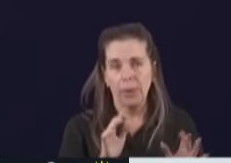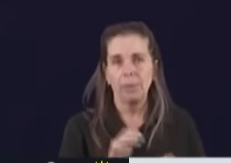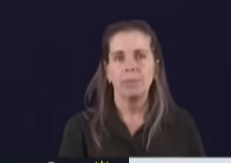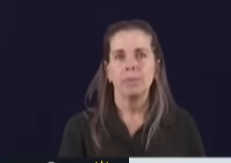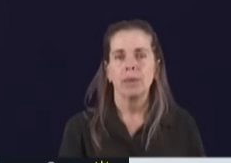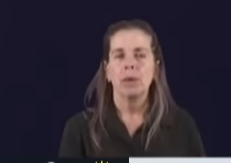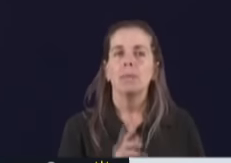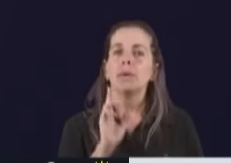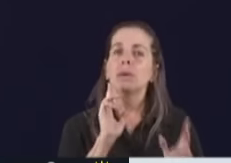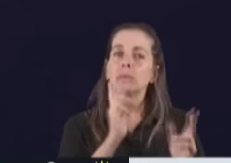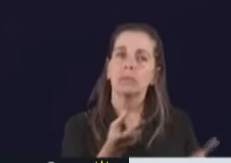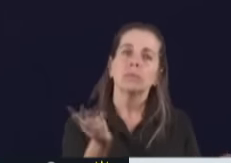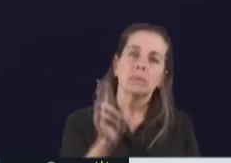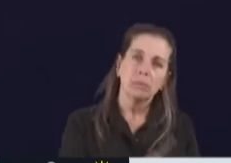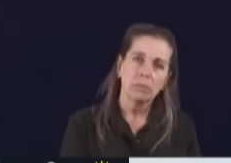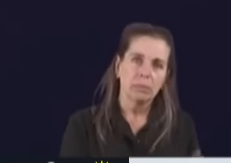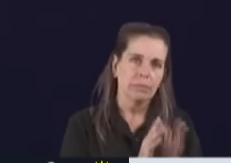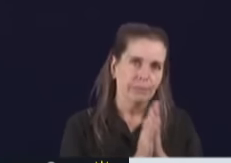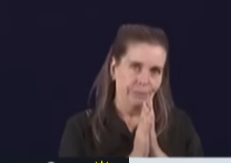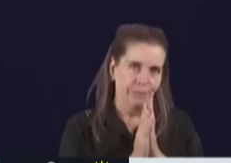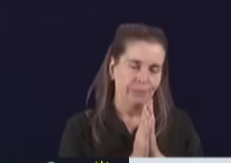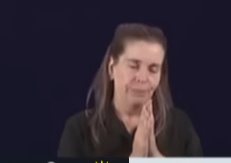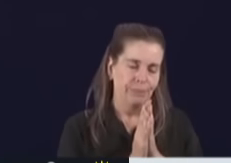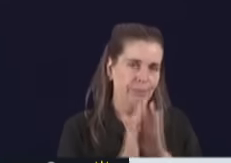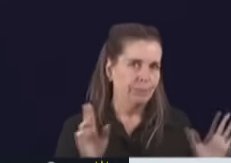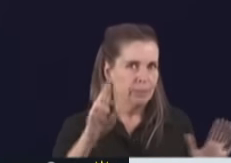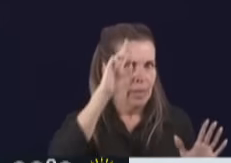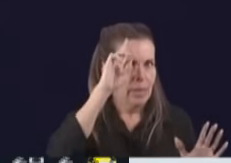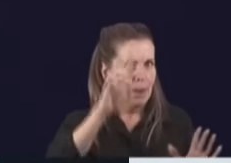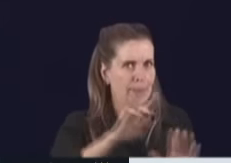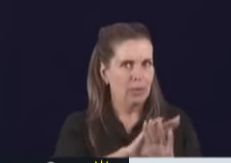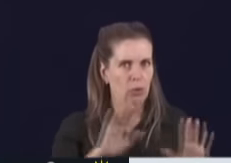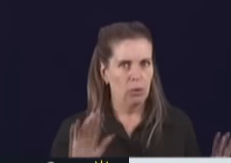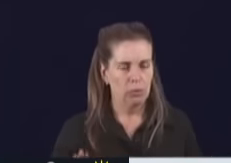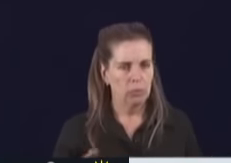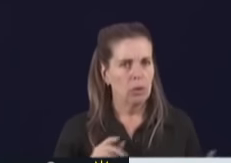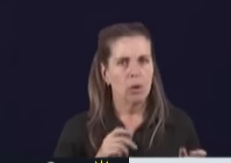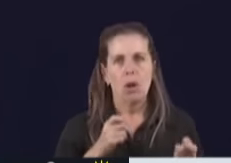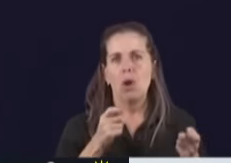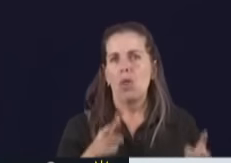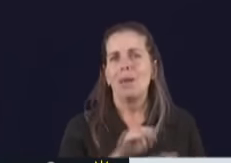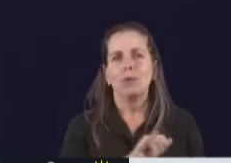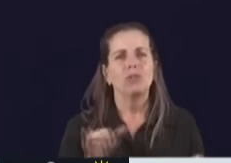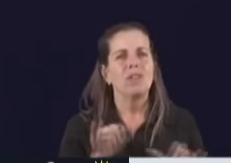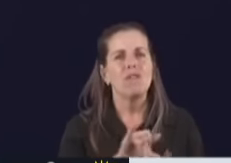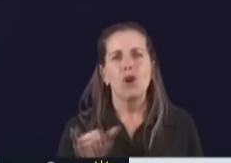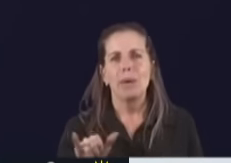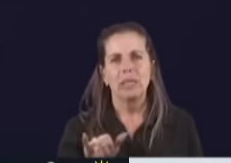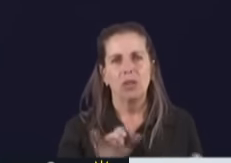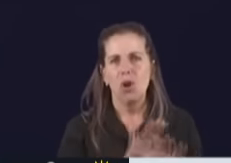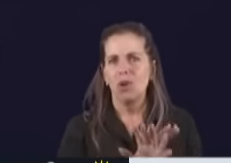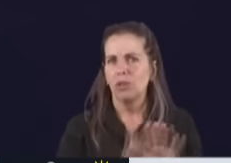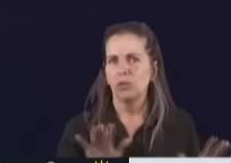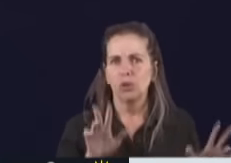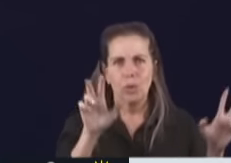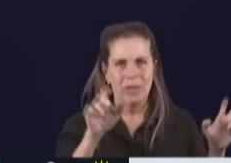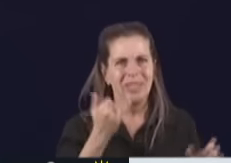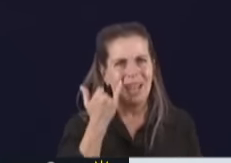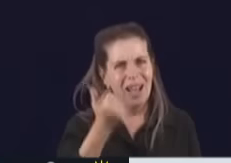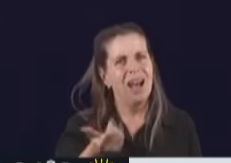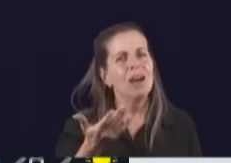te repito, somos muy cuidadosos, no vamos nunca a dar un detalle sobre el tema. Ya lo he dicho en